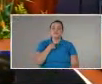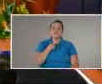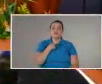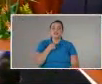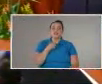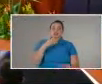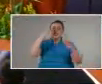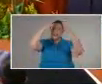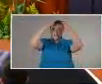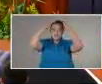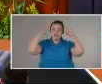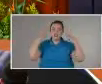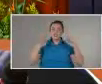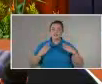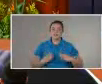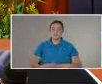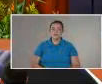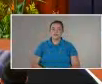las cenas de gala,